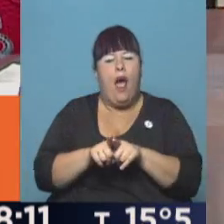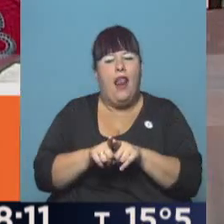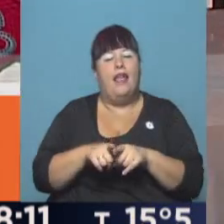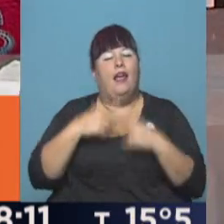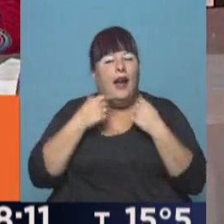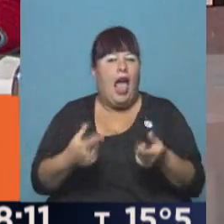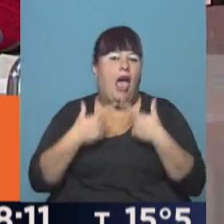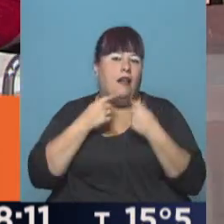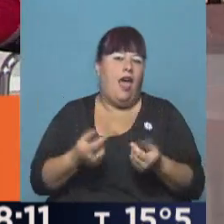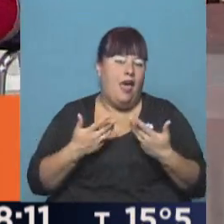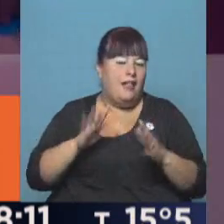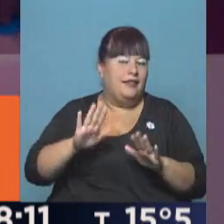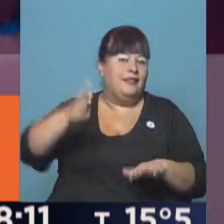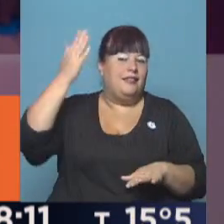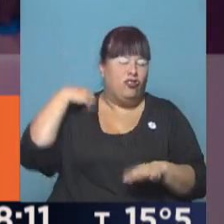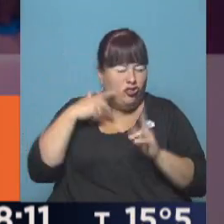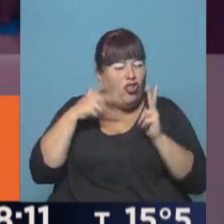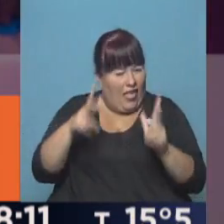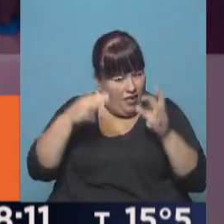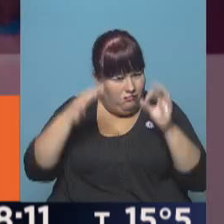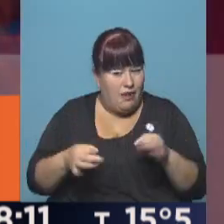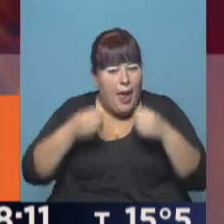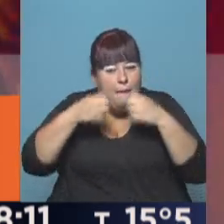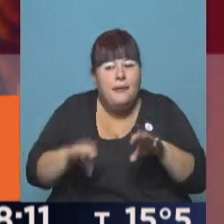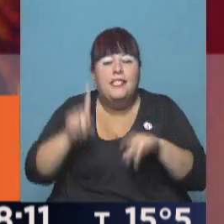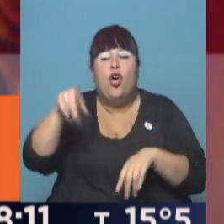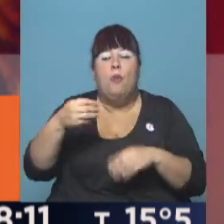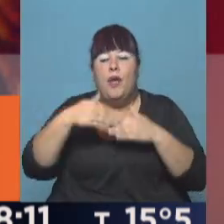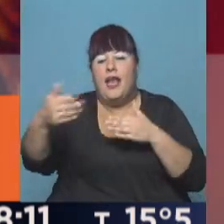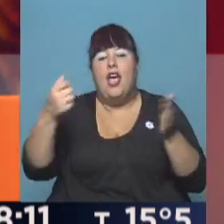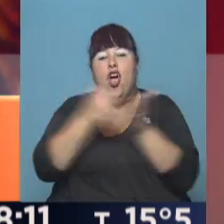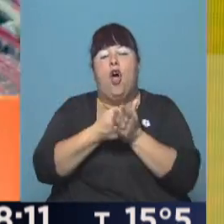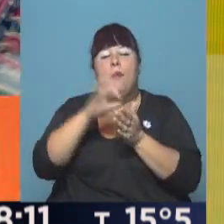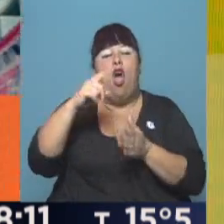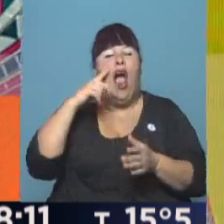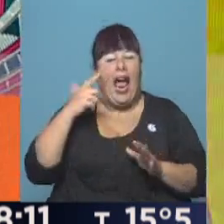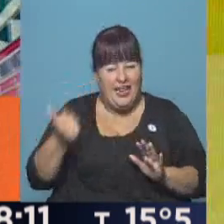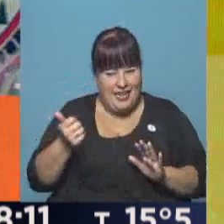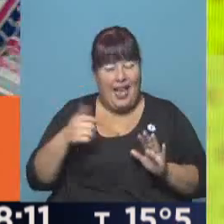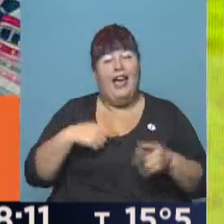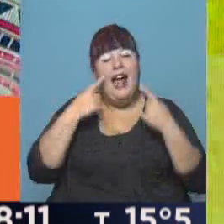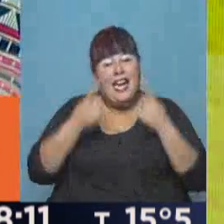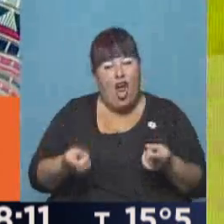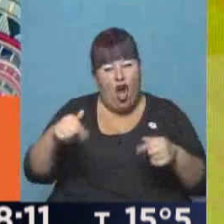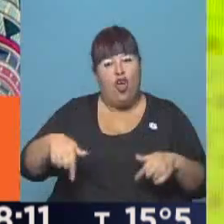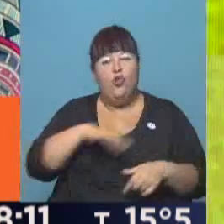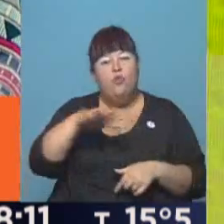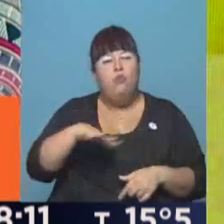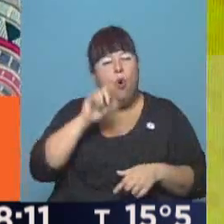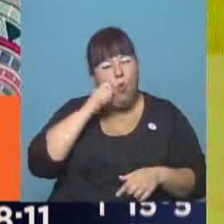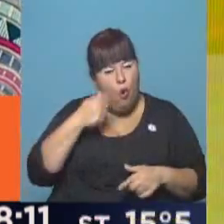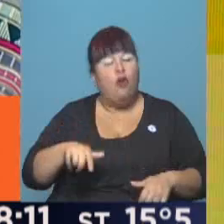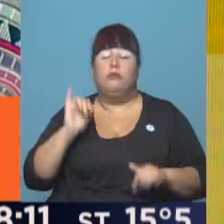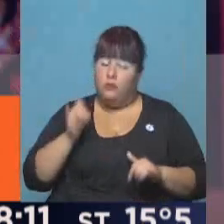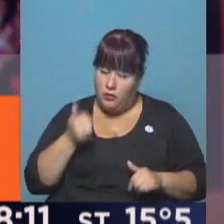quejosa que viene después, yo te diría que aparece después del golpe de Onganía. Empezar a reconocernos en este gran pueblo, ¿no? En esta